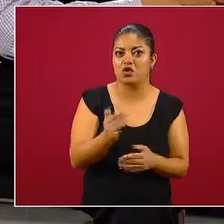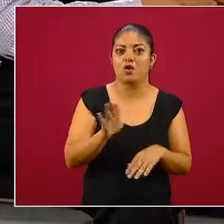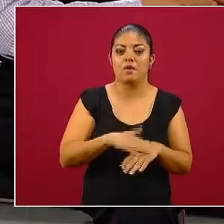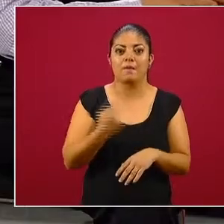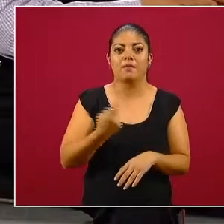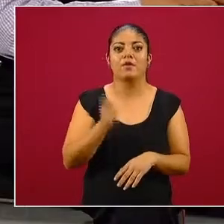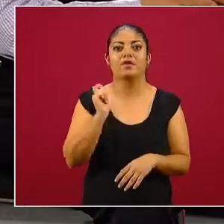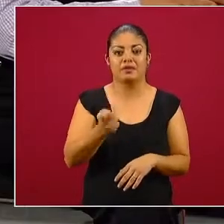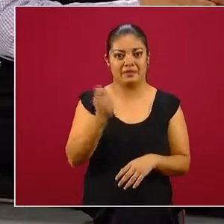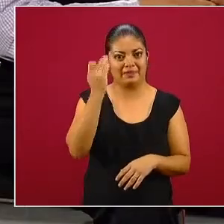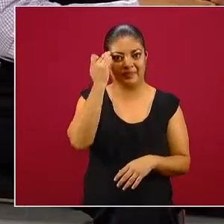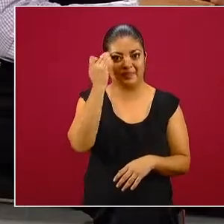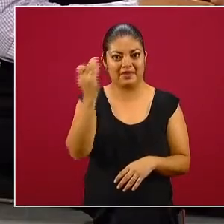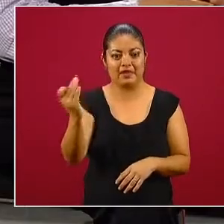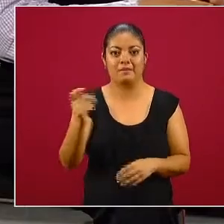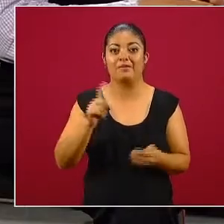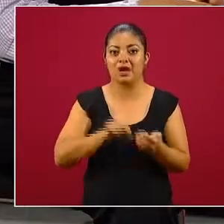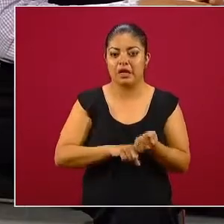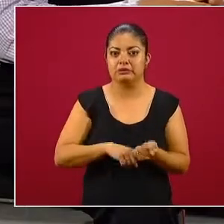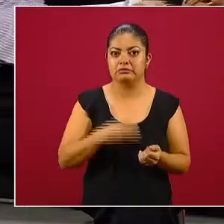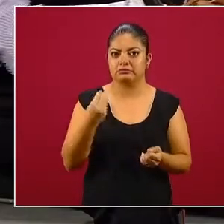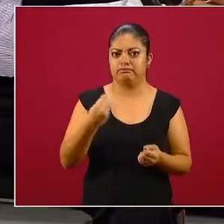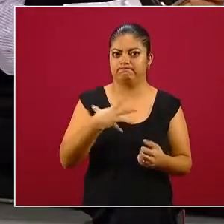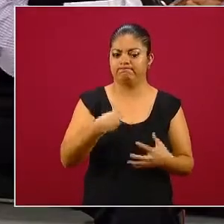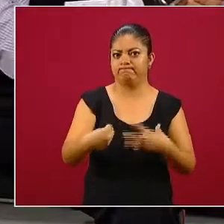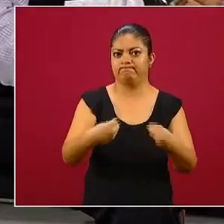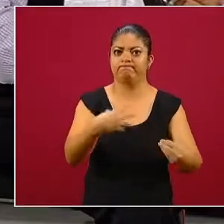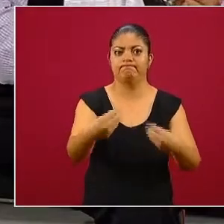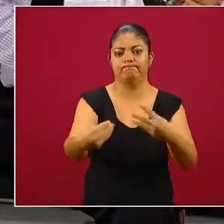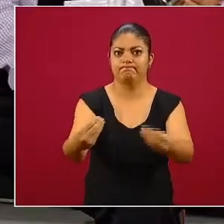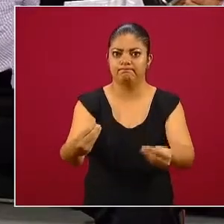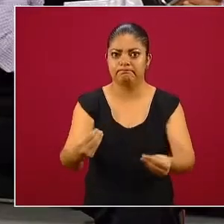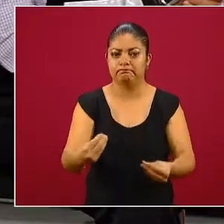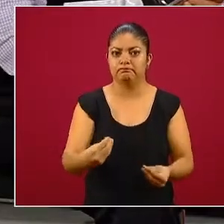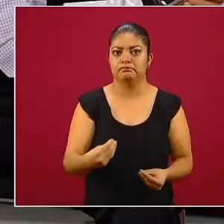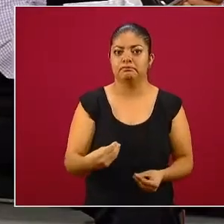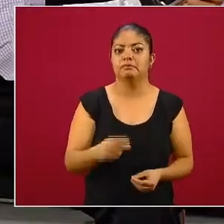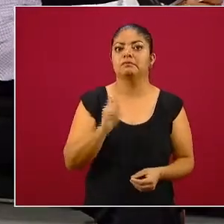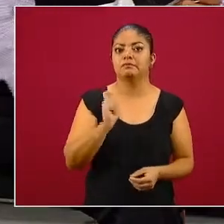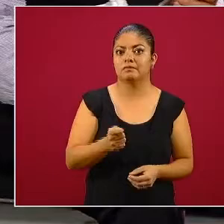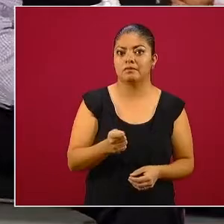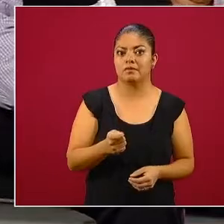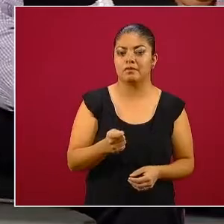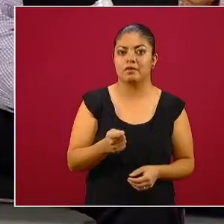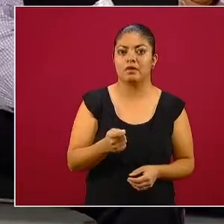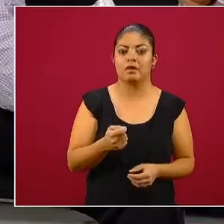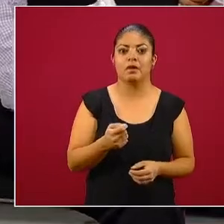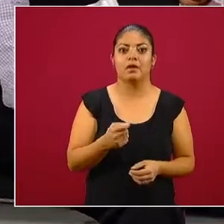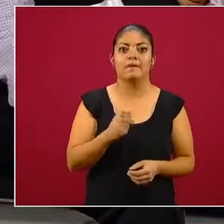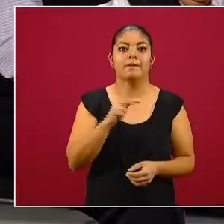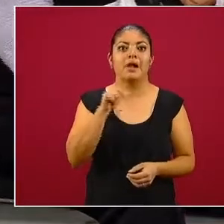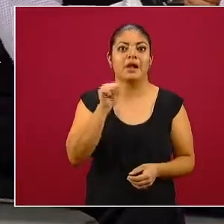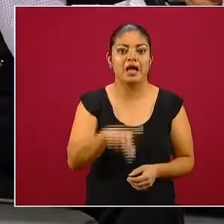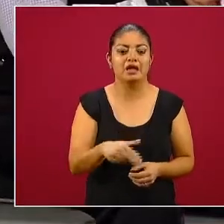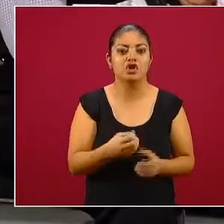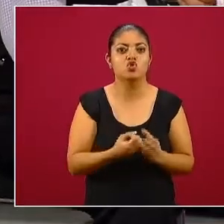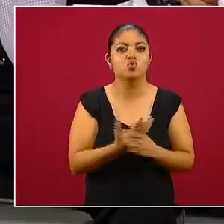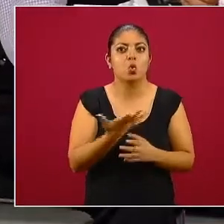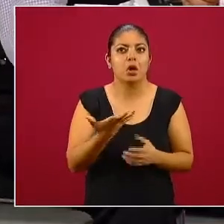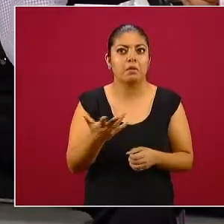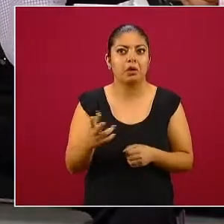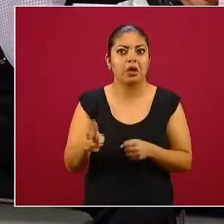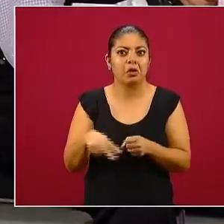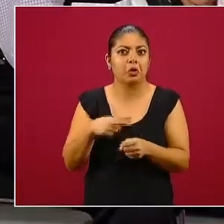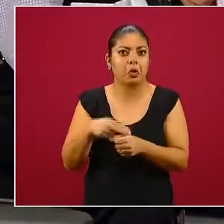en la etapa donde hay más altos contagios y un plan de la nueva normalidad